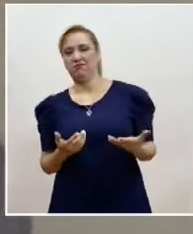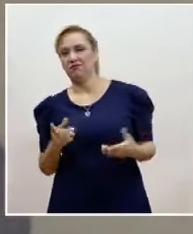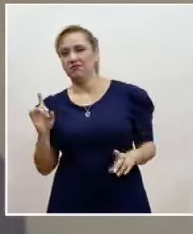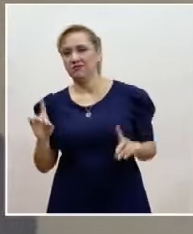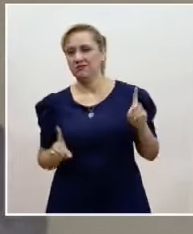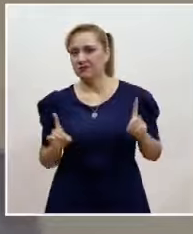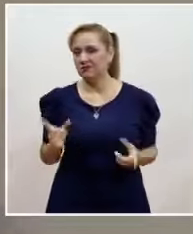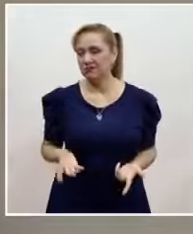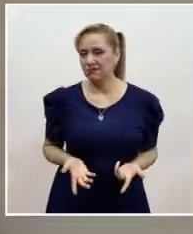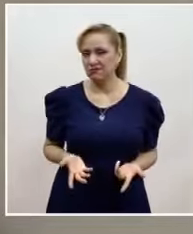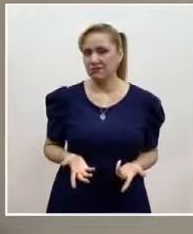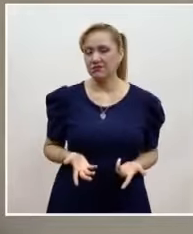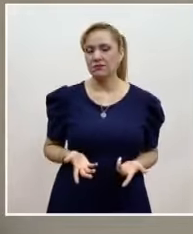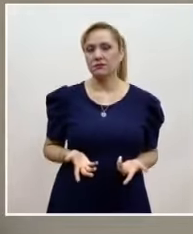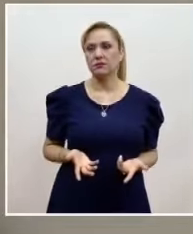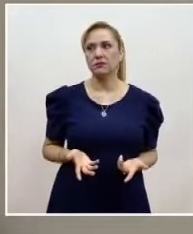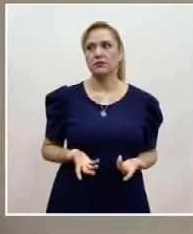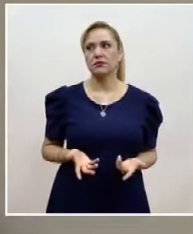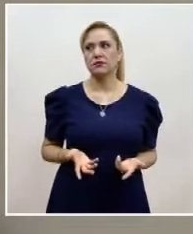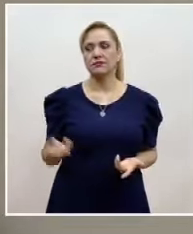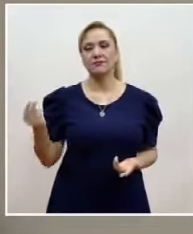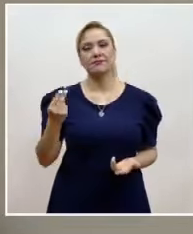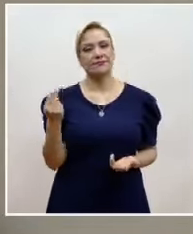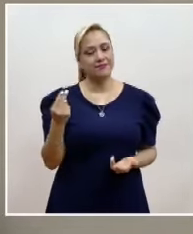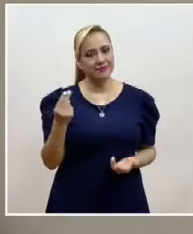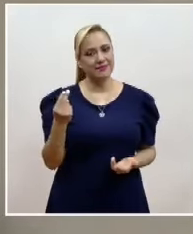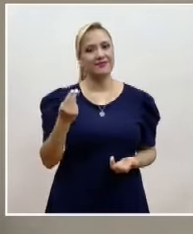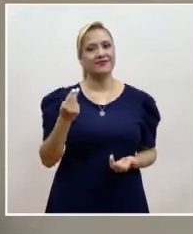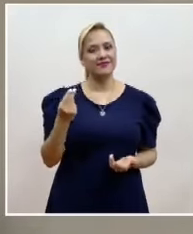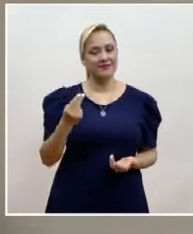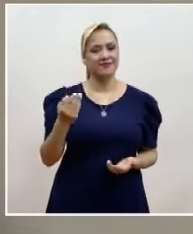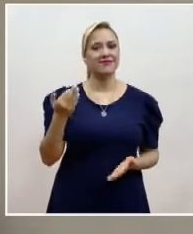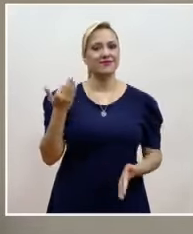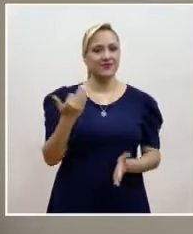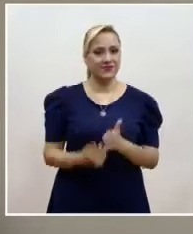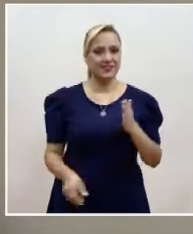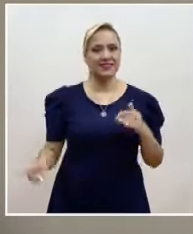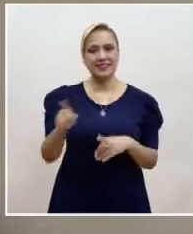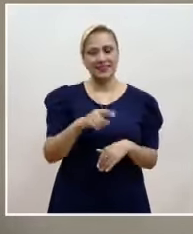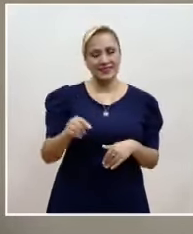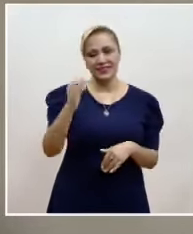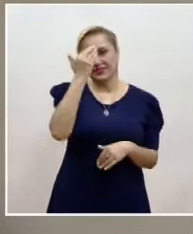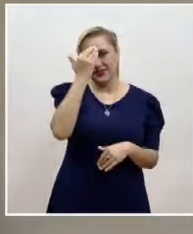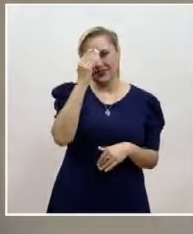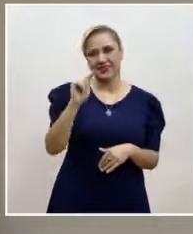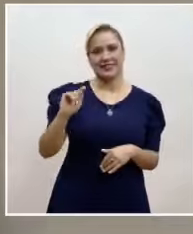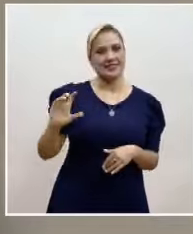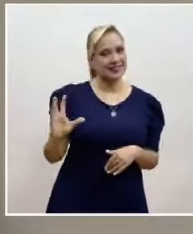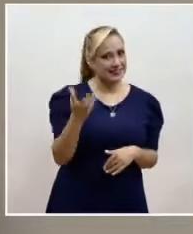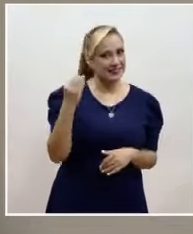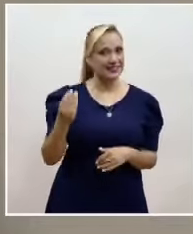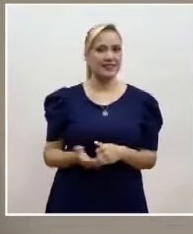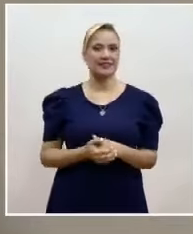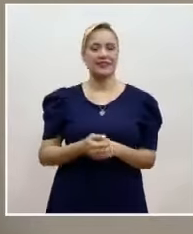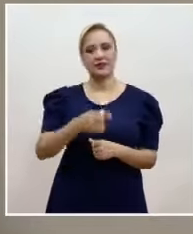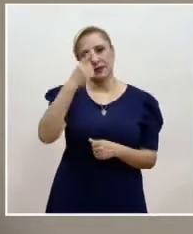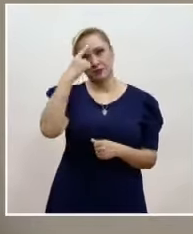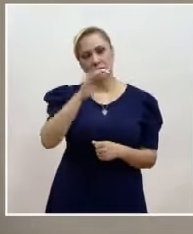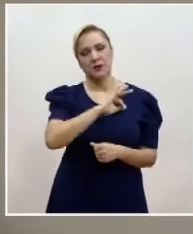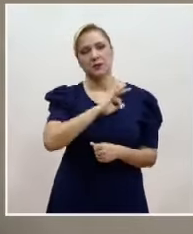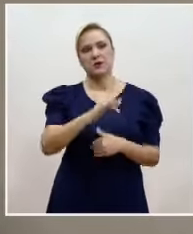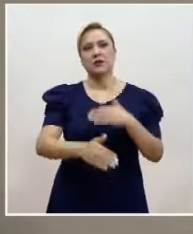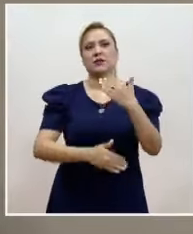Entonces, ¿qué empezó a pasar? Pues que se necesitaba, que faltaba regulación, por un lado, no tanto para que